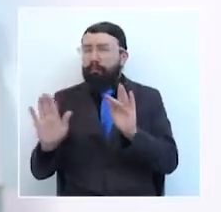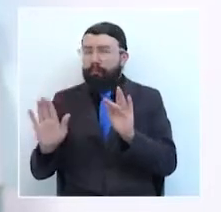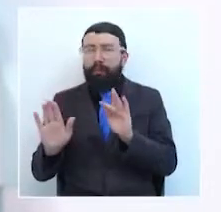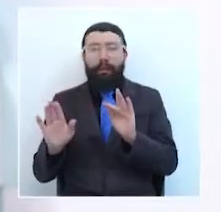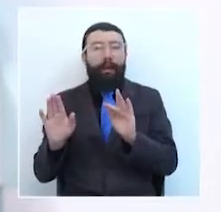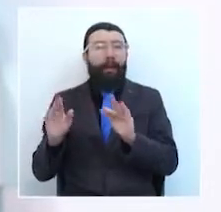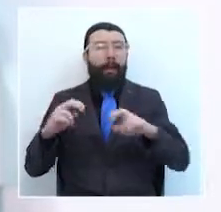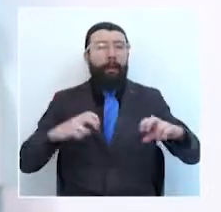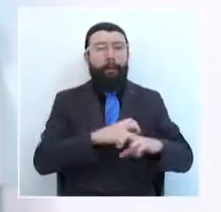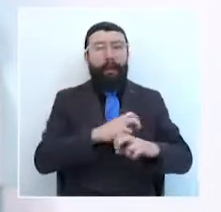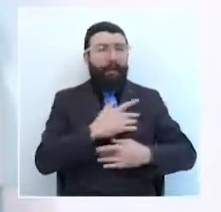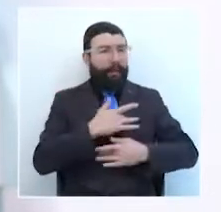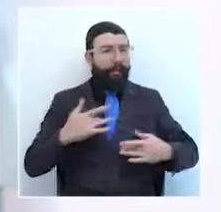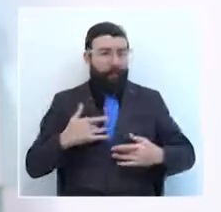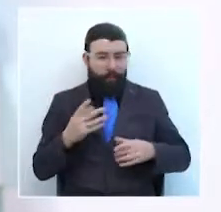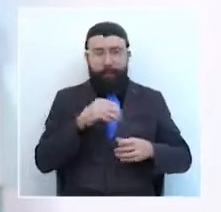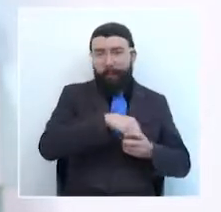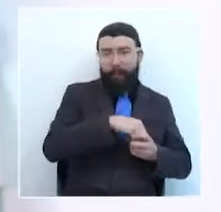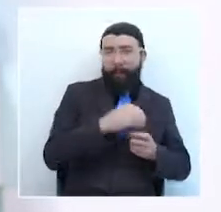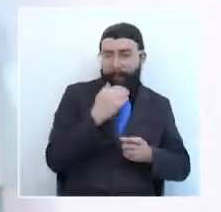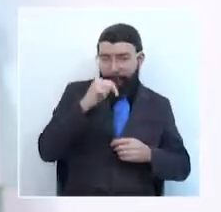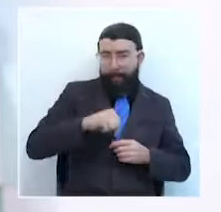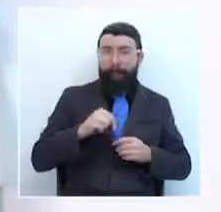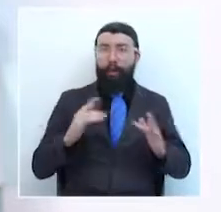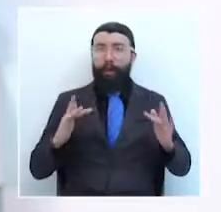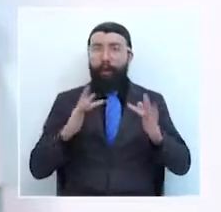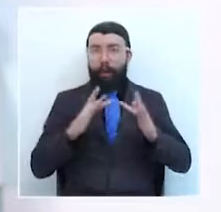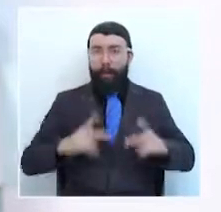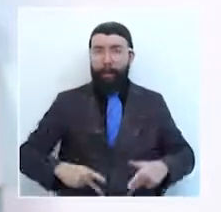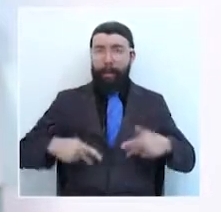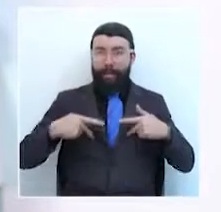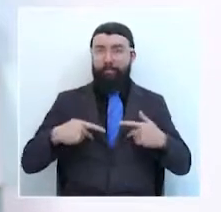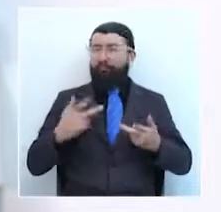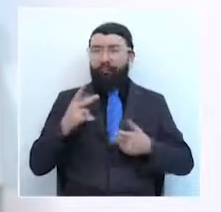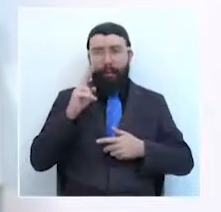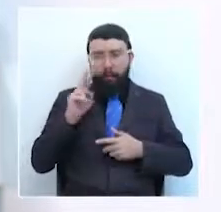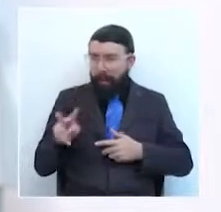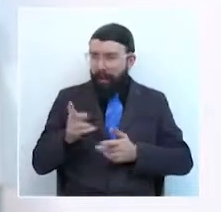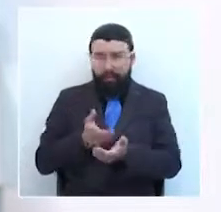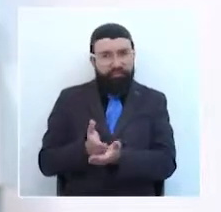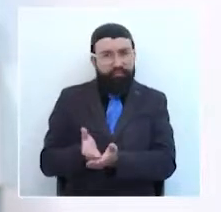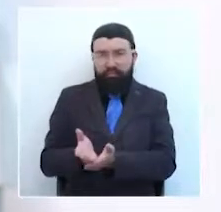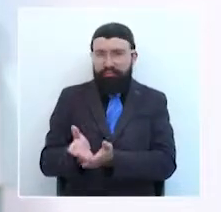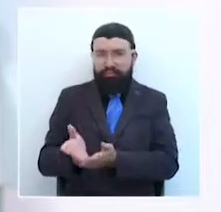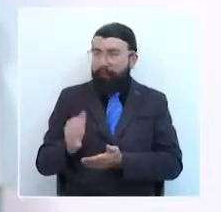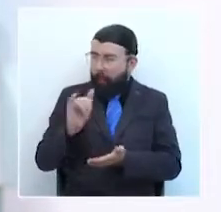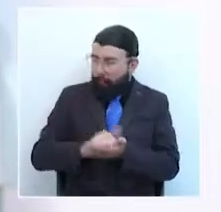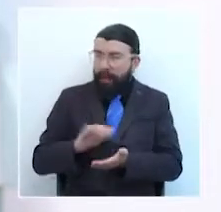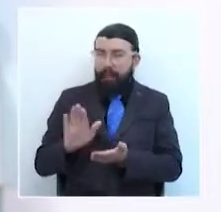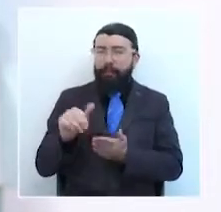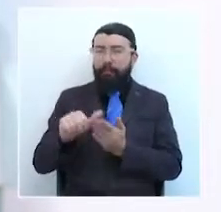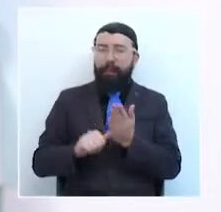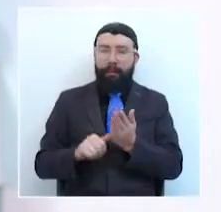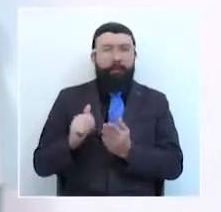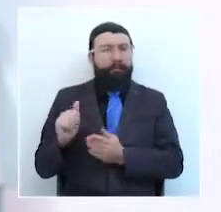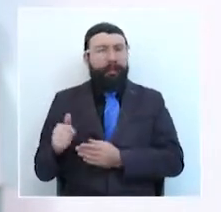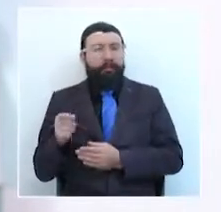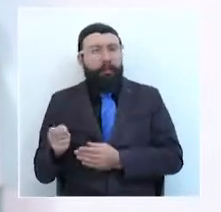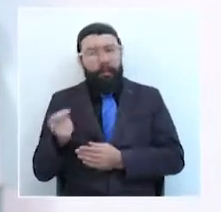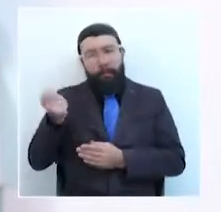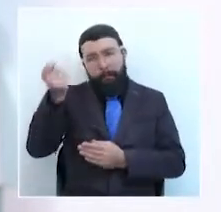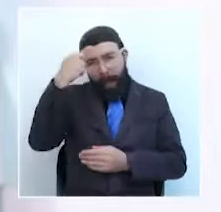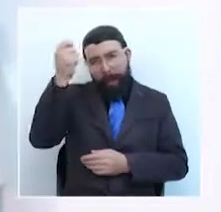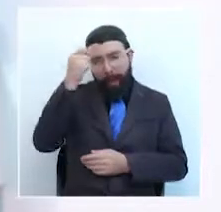sus parques de la salud aquí estamos en conexión vital y seguiremos viéndolo durante estos programas también porque él ha dejado muchos programas grabados